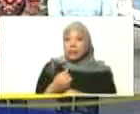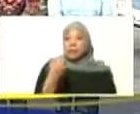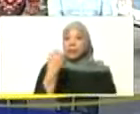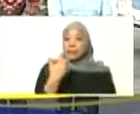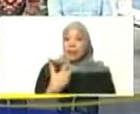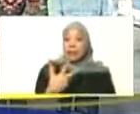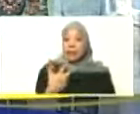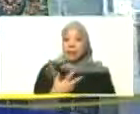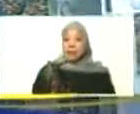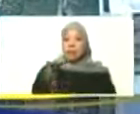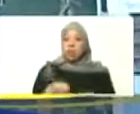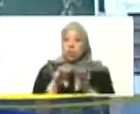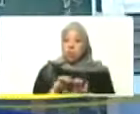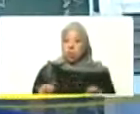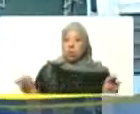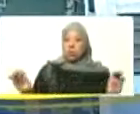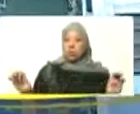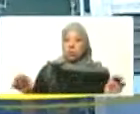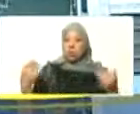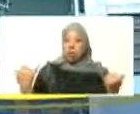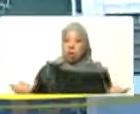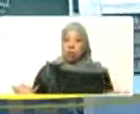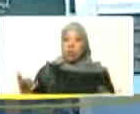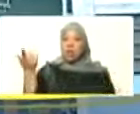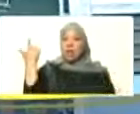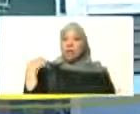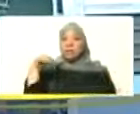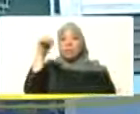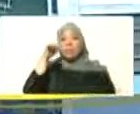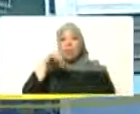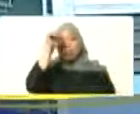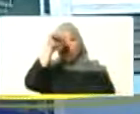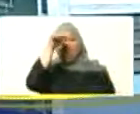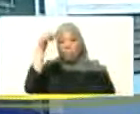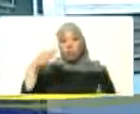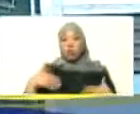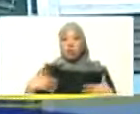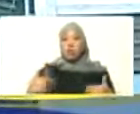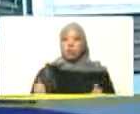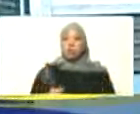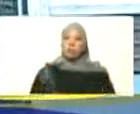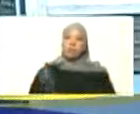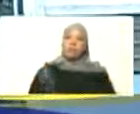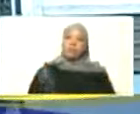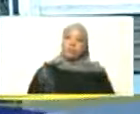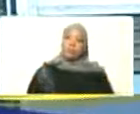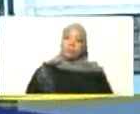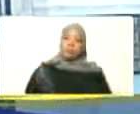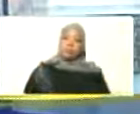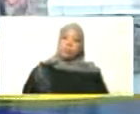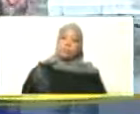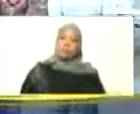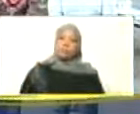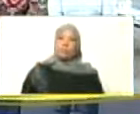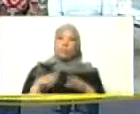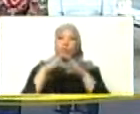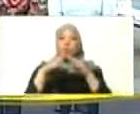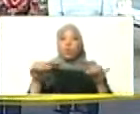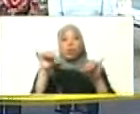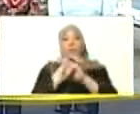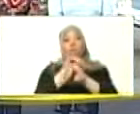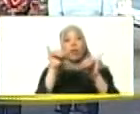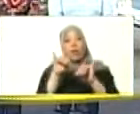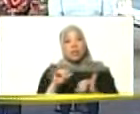de educación y desde la semana pasada con la salud. Aquí, mi comandante, todos están felices